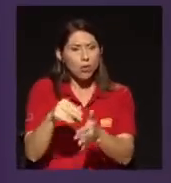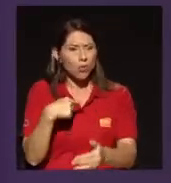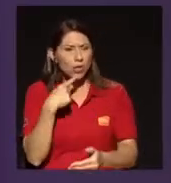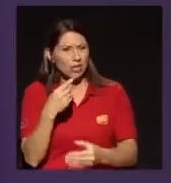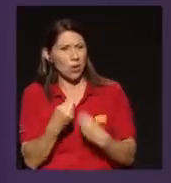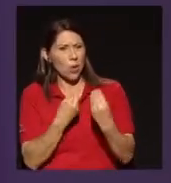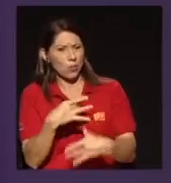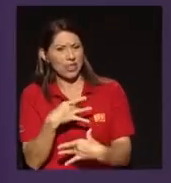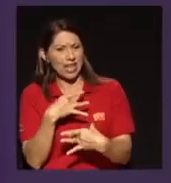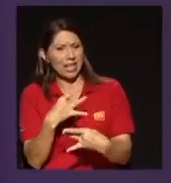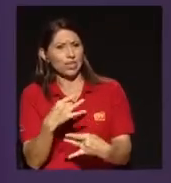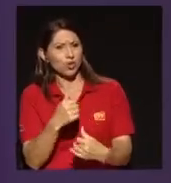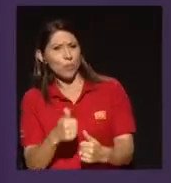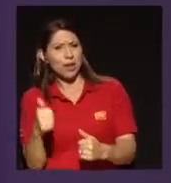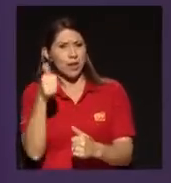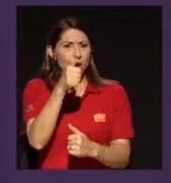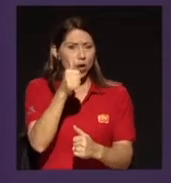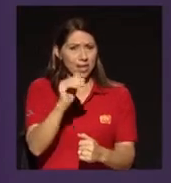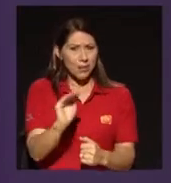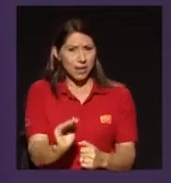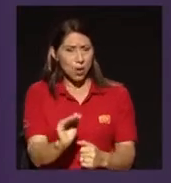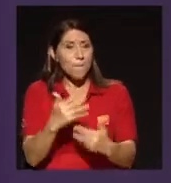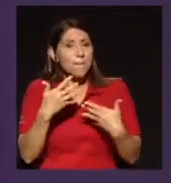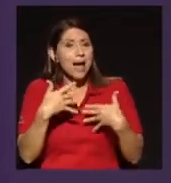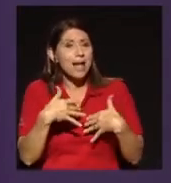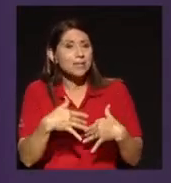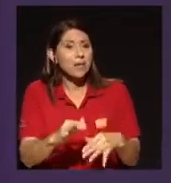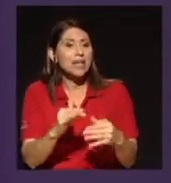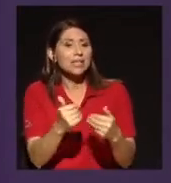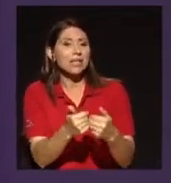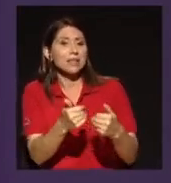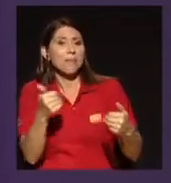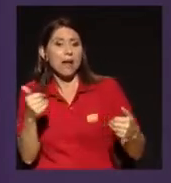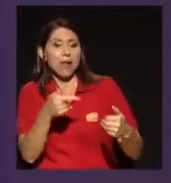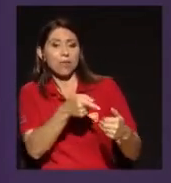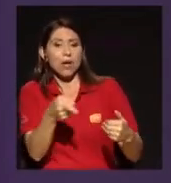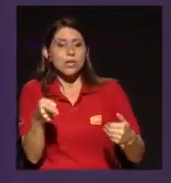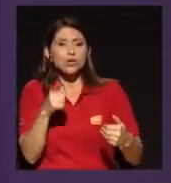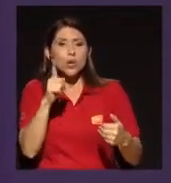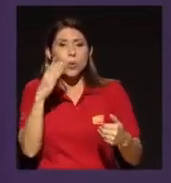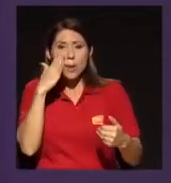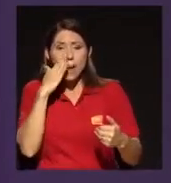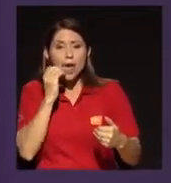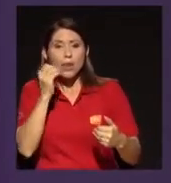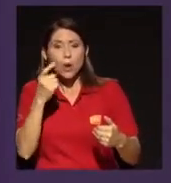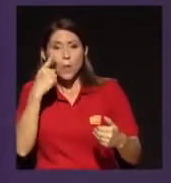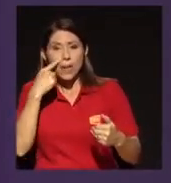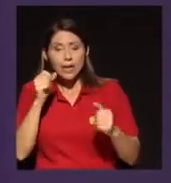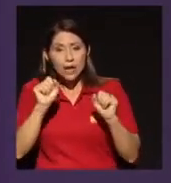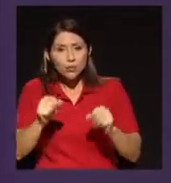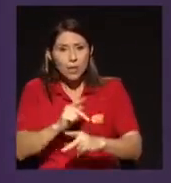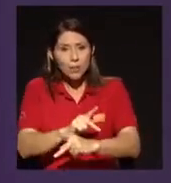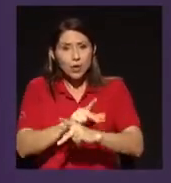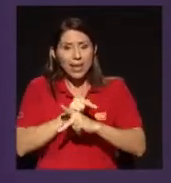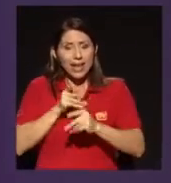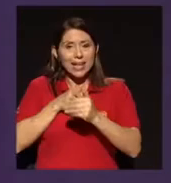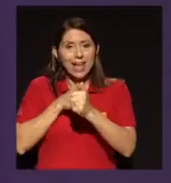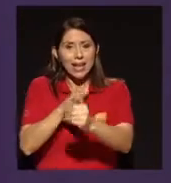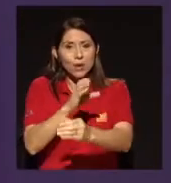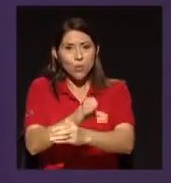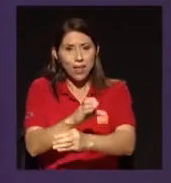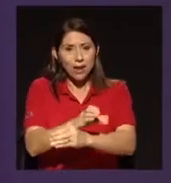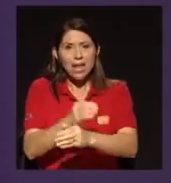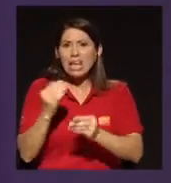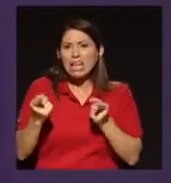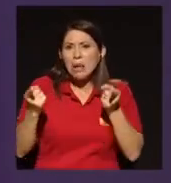del menor si más bien le están despojando a sus hijos de una madre o de un padre que los puede proteger, guiar y cuidar? ¿Qué pasa cuando el padre